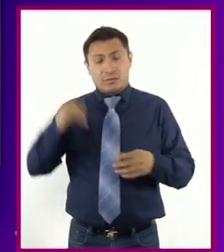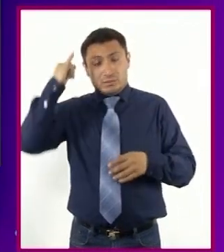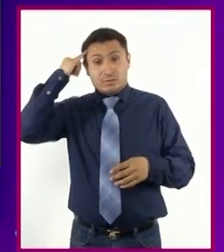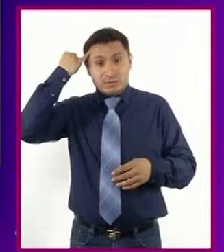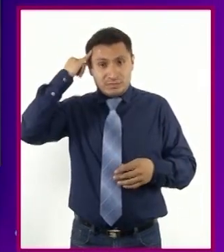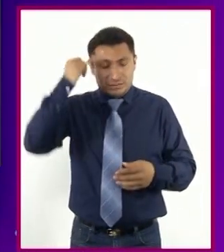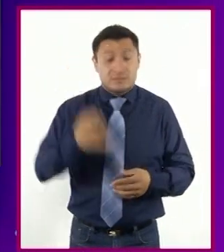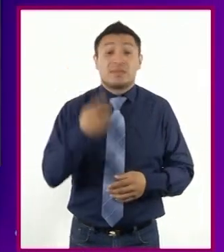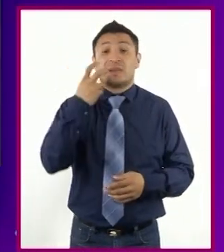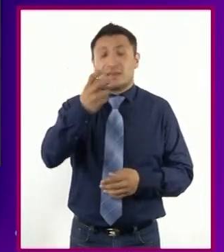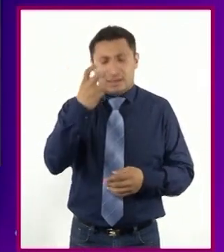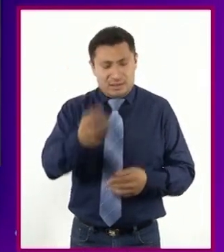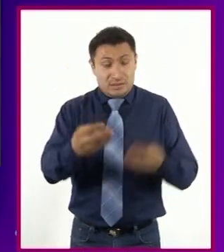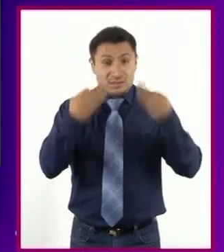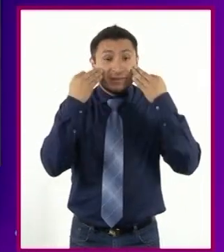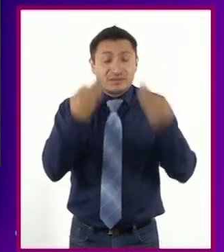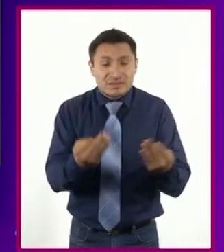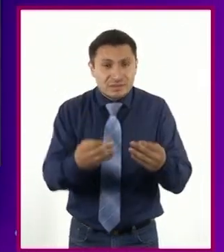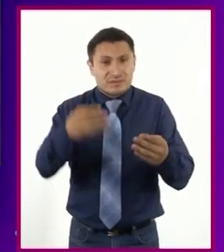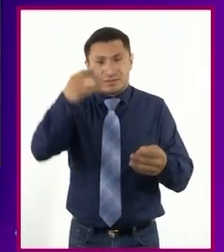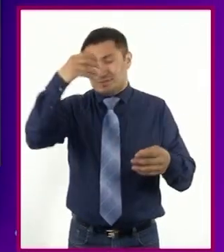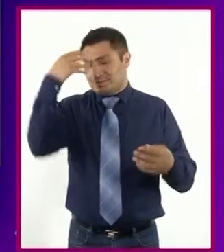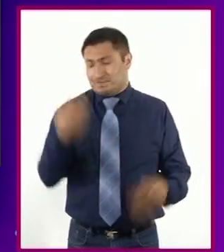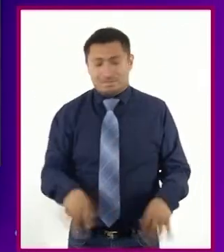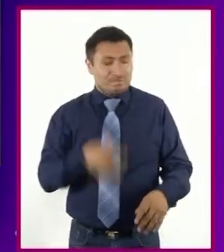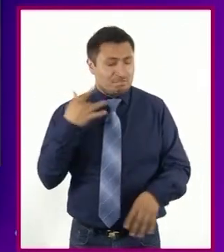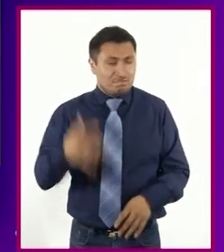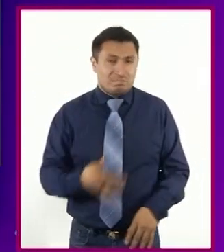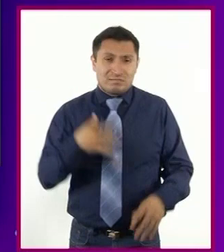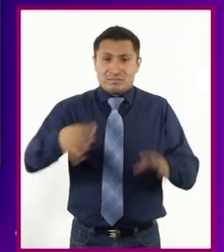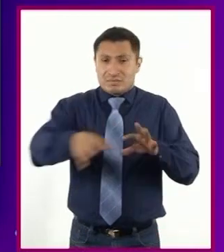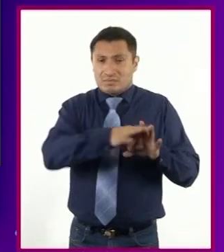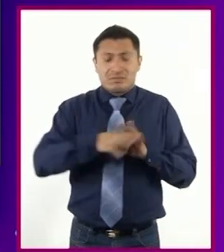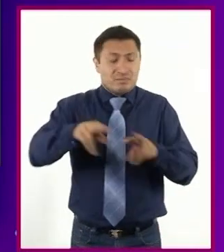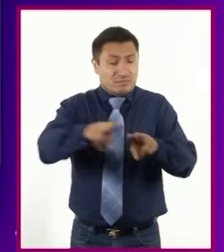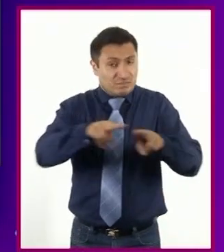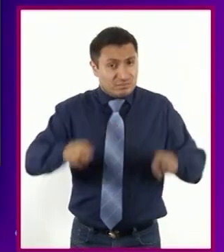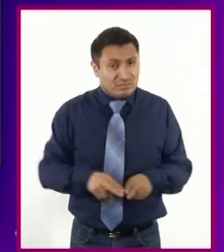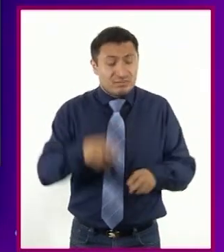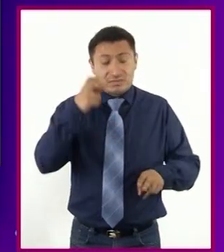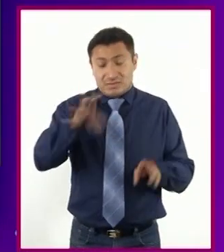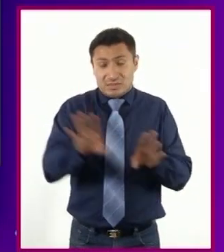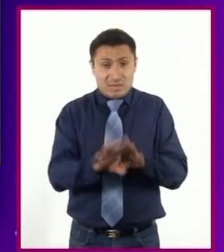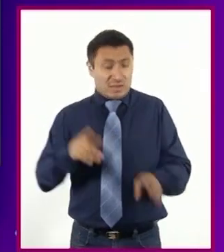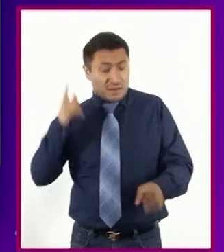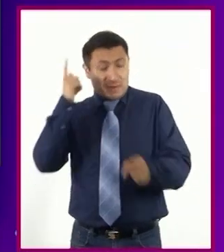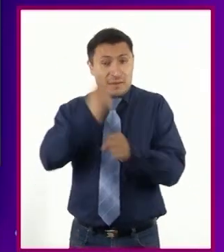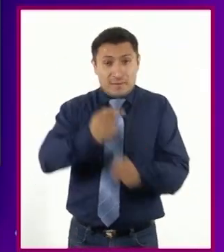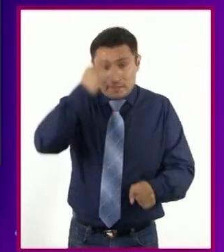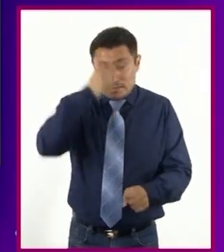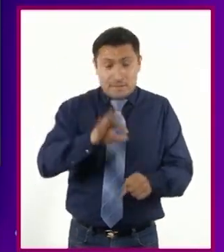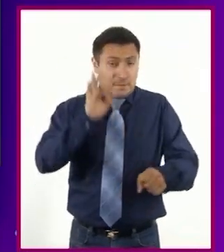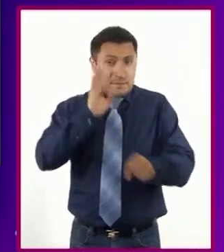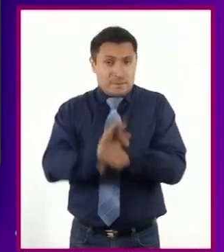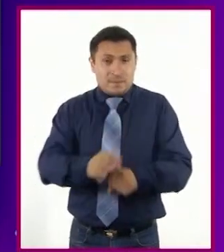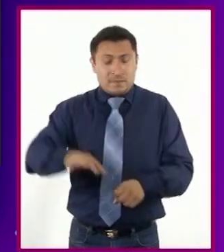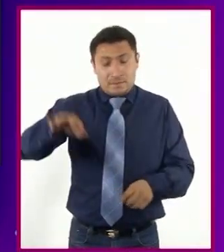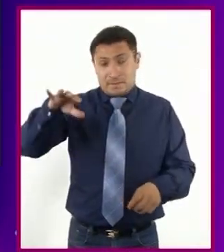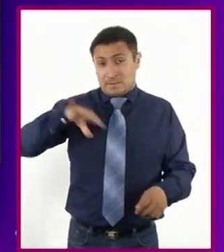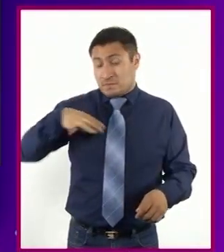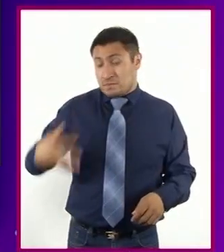indígena. Esto se vio reflejado en un firme sentimiento de unidad nacional, que fue determinante para la defensa de la